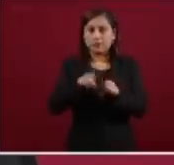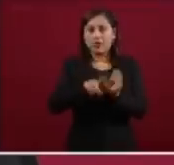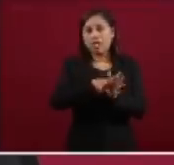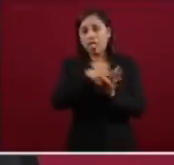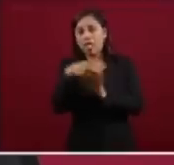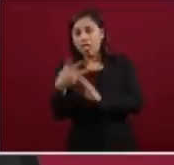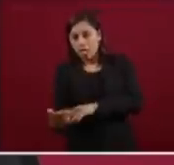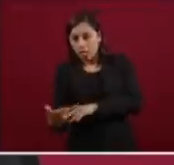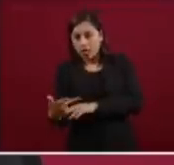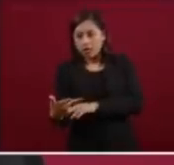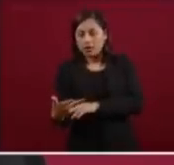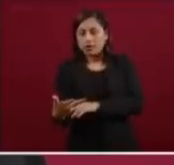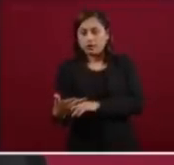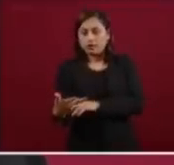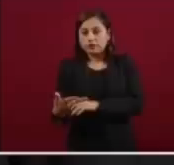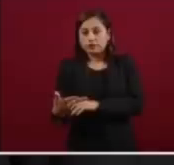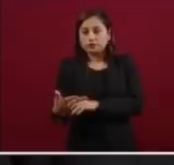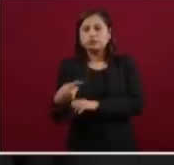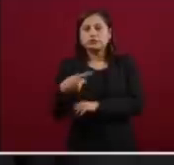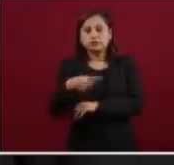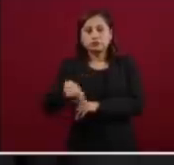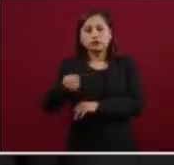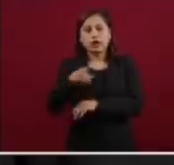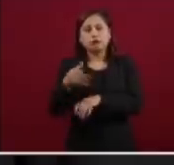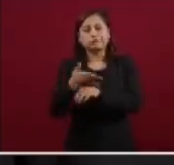se dio la atención